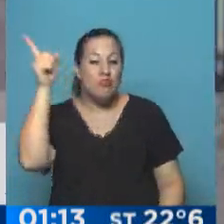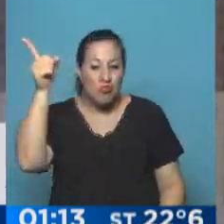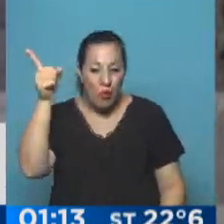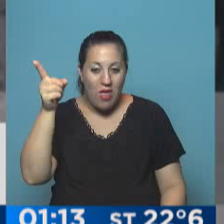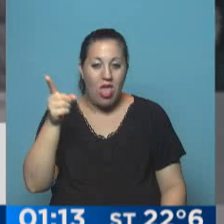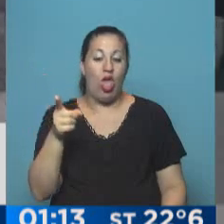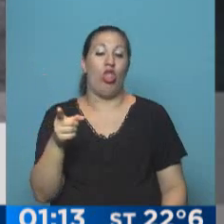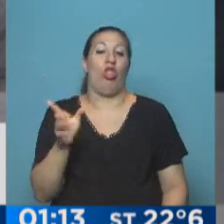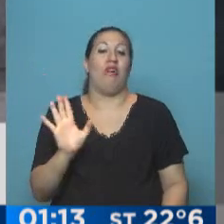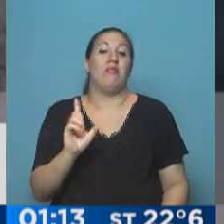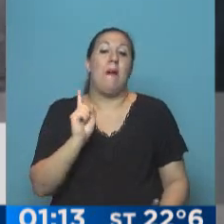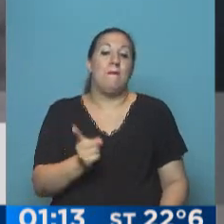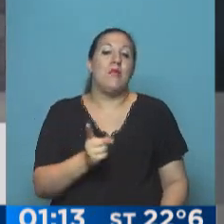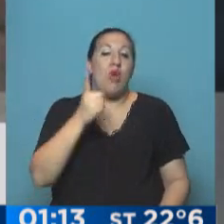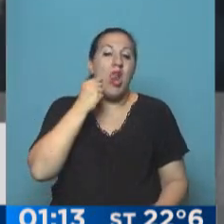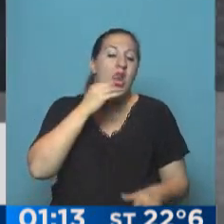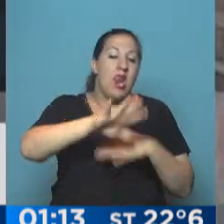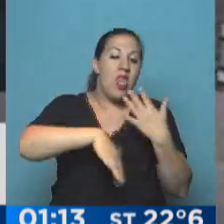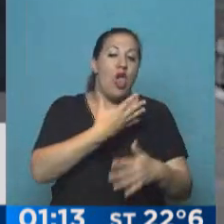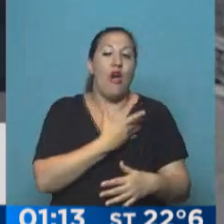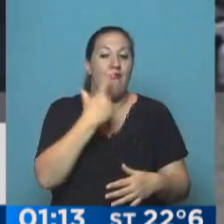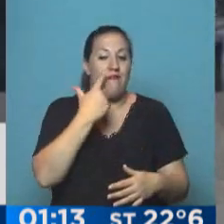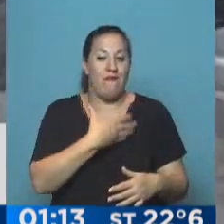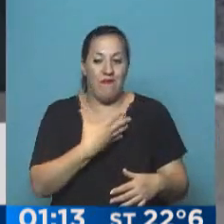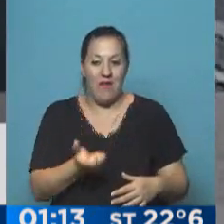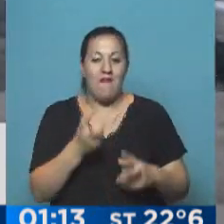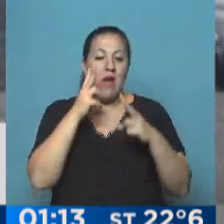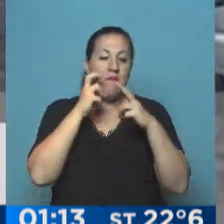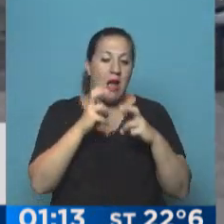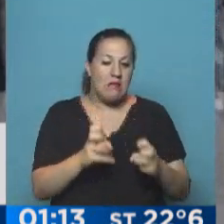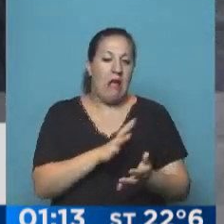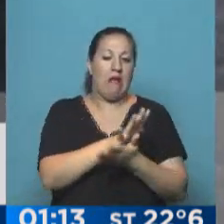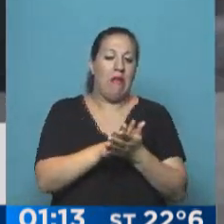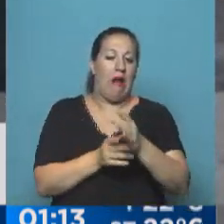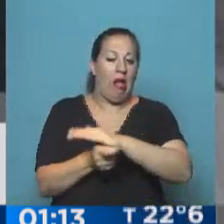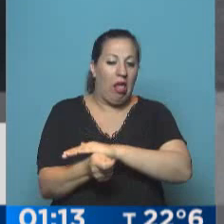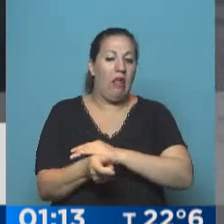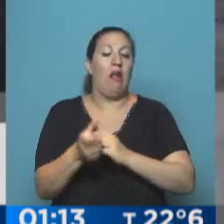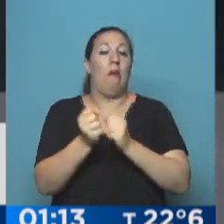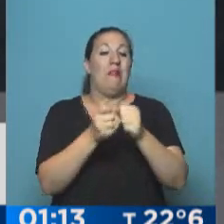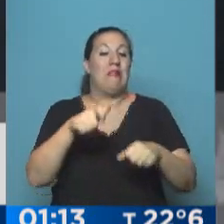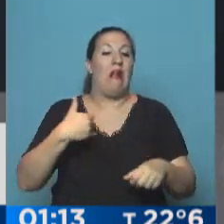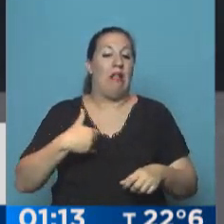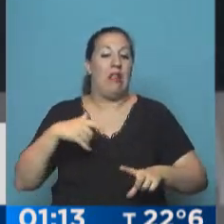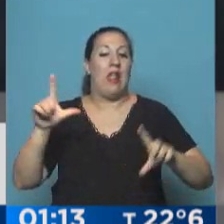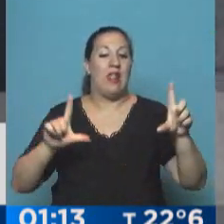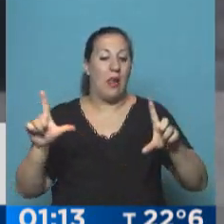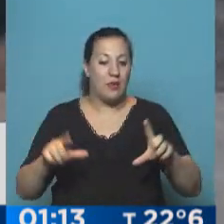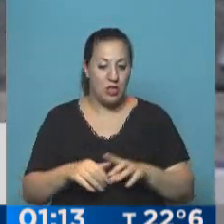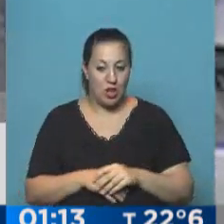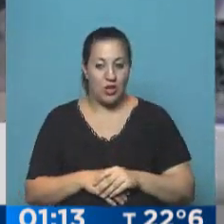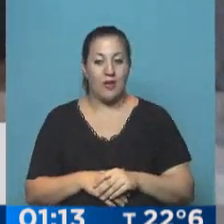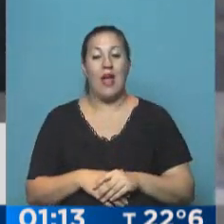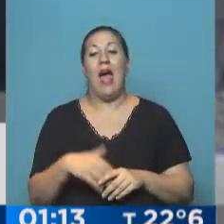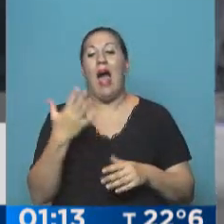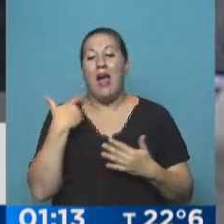marco de esta FIFA Gate, de este problema que hay de investigación y de sobornos de una empresa argentina de televisión que